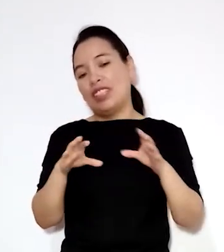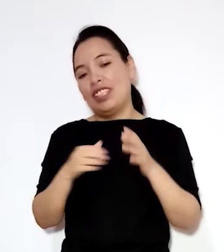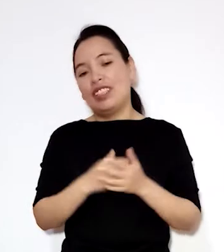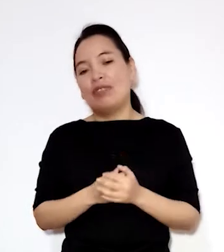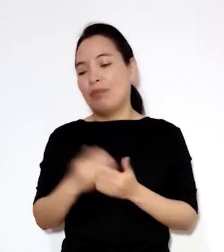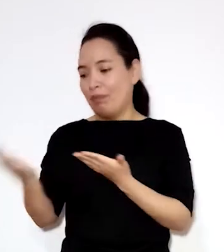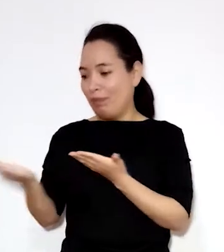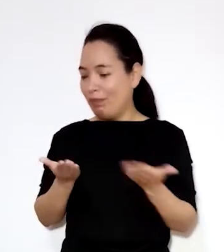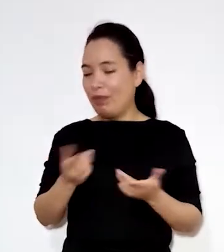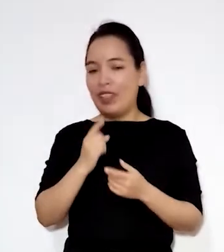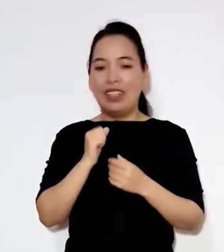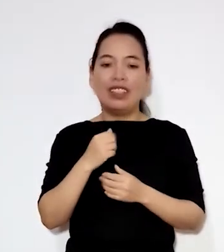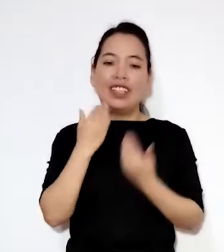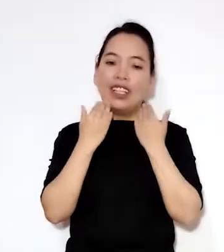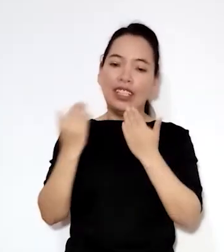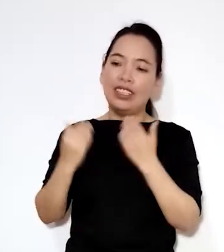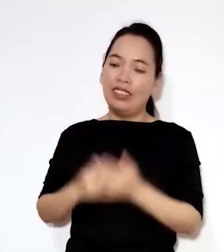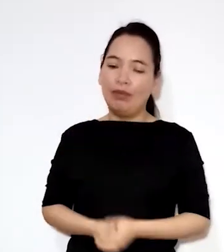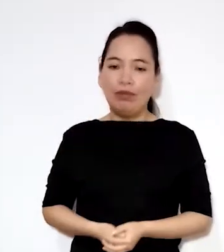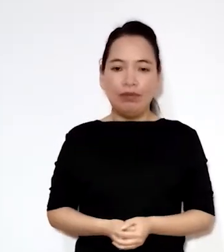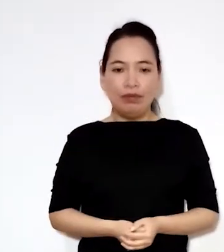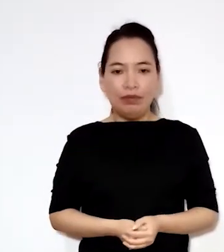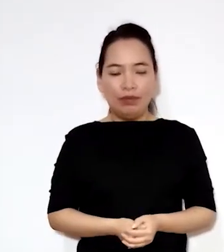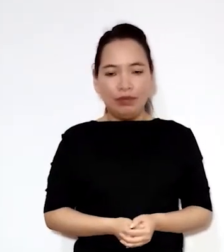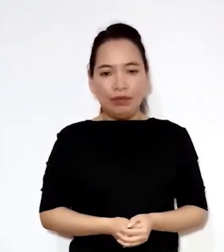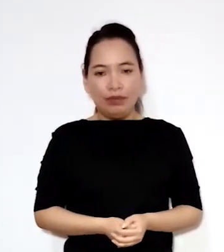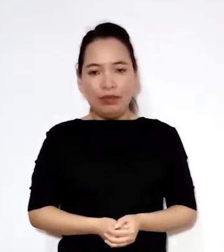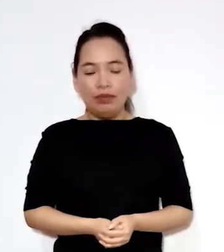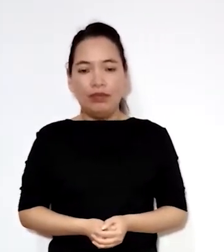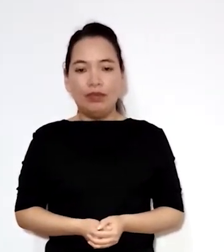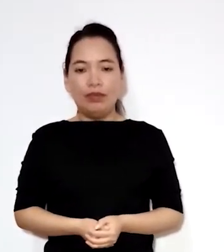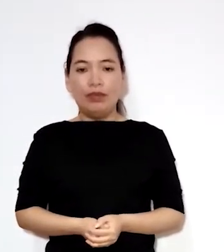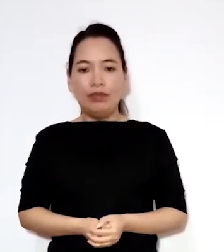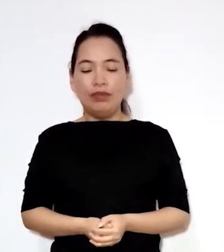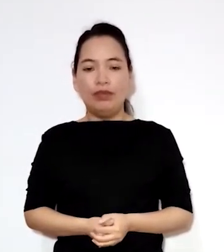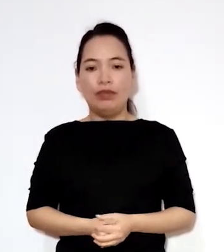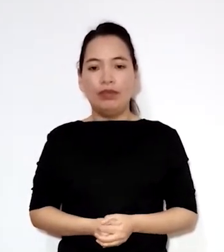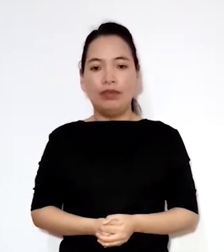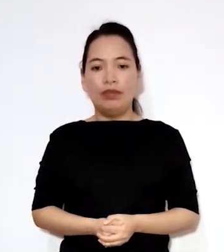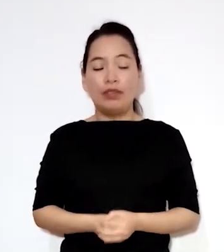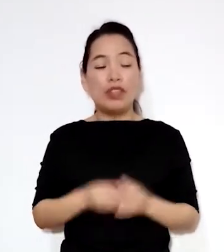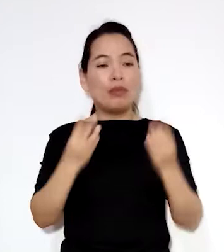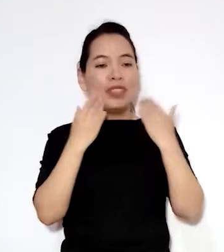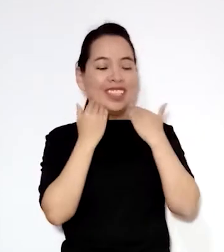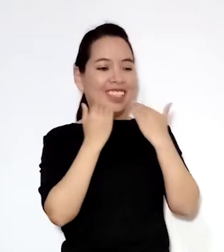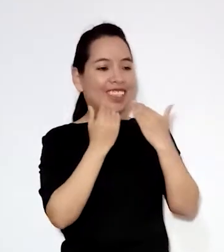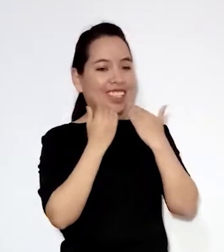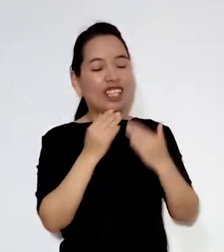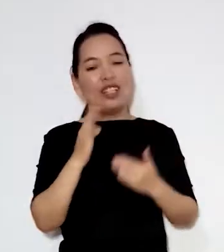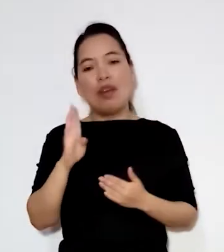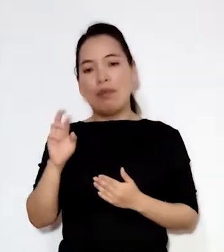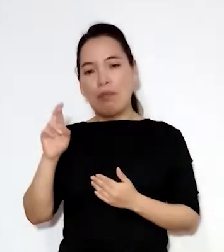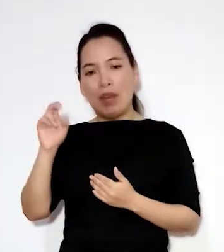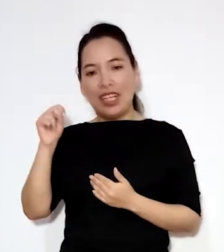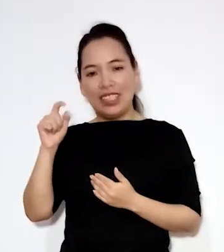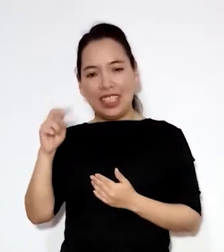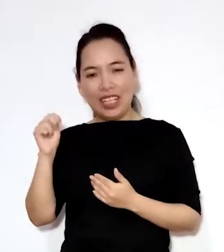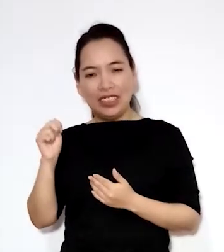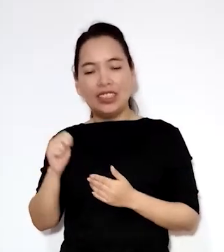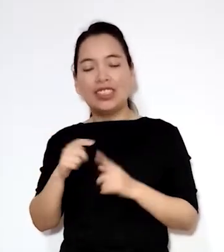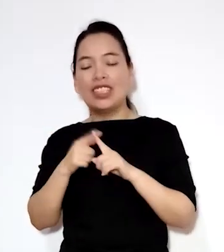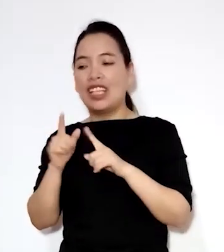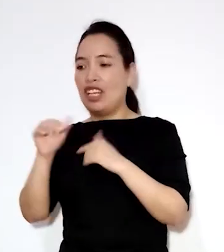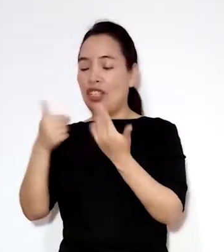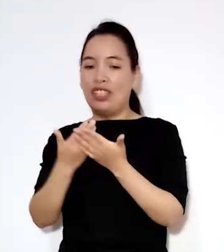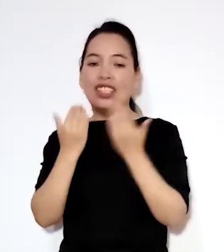que me da mucho gusto presentar de seguido a Catalina de Bandas, quien por 10 minutos nos va a hacer una